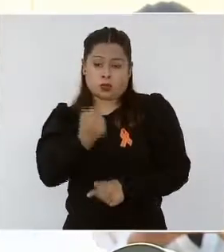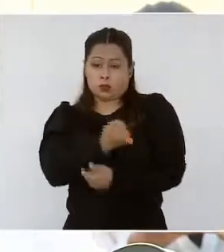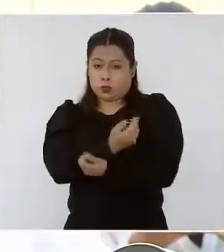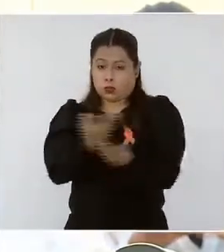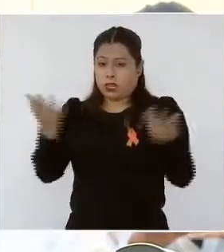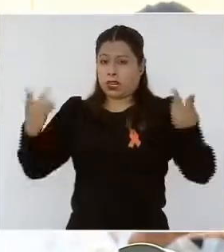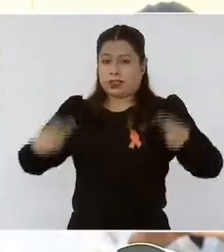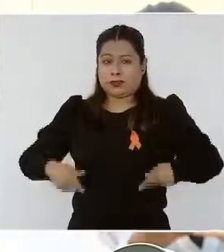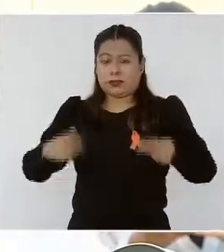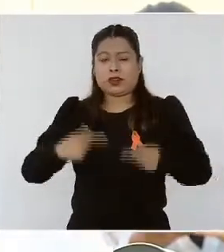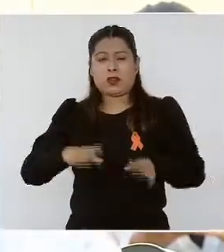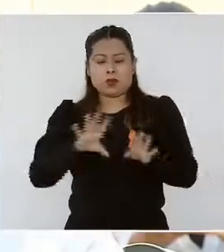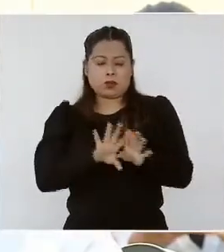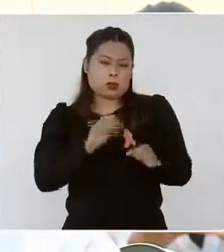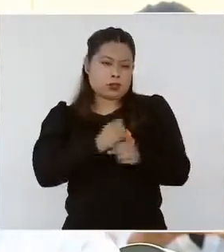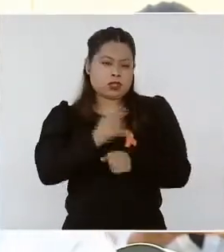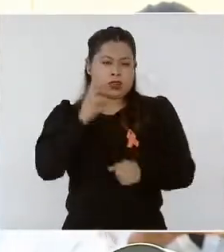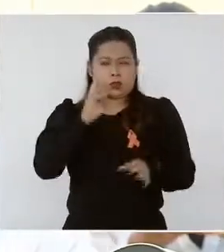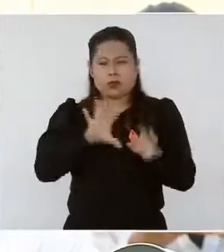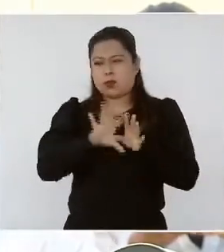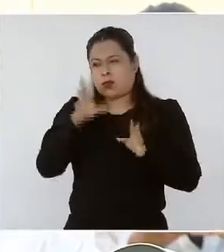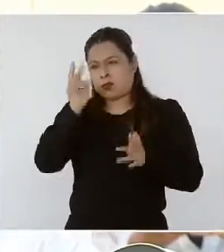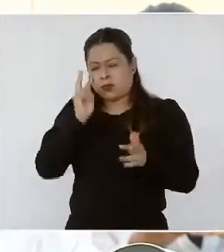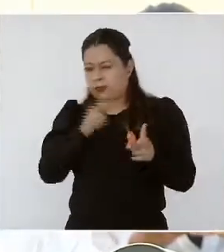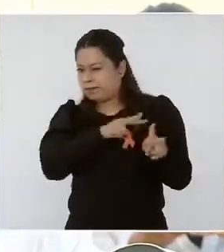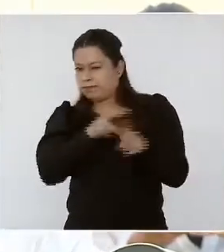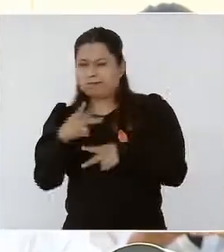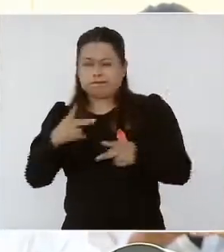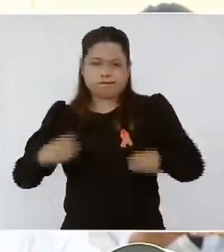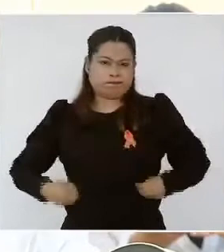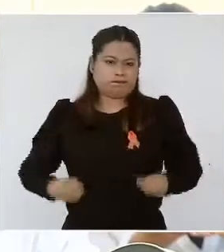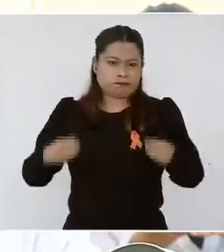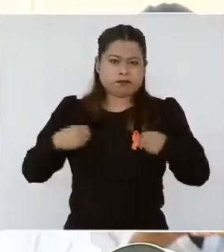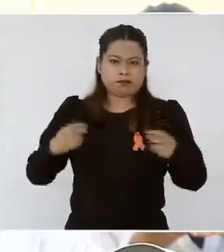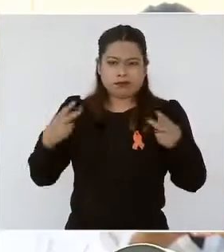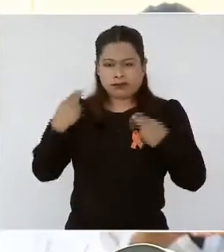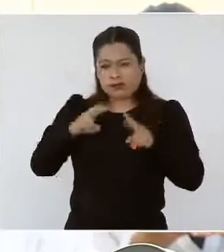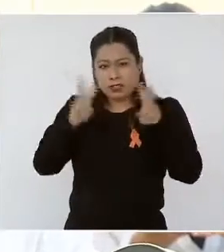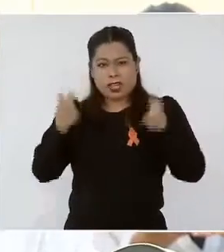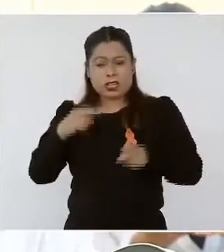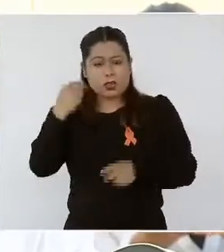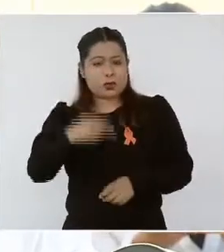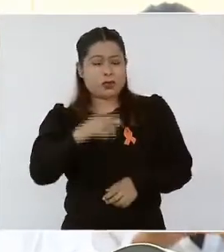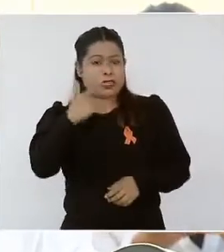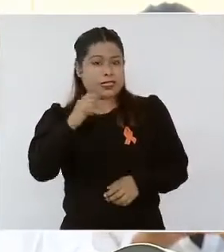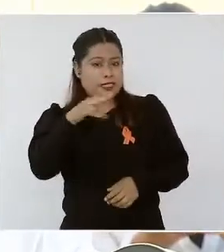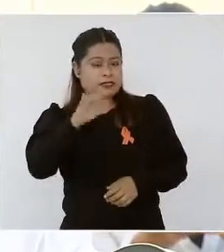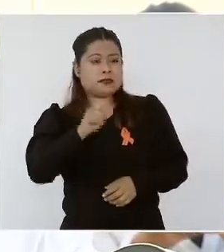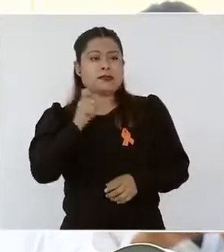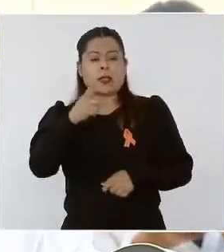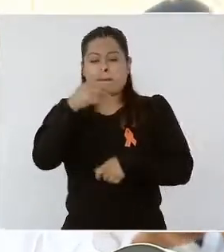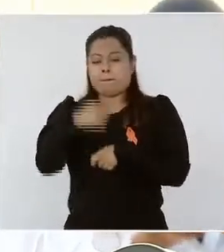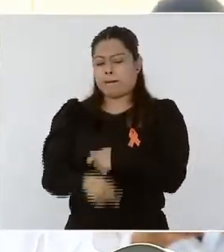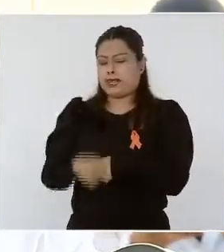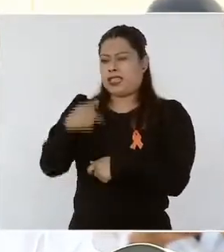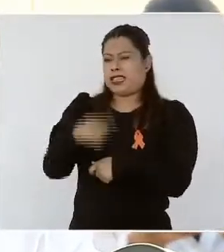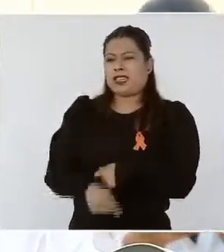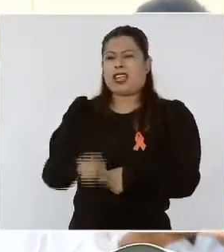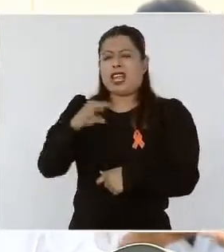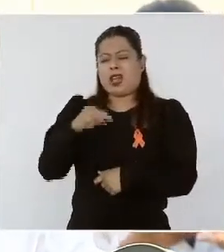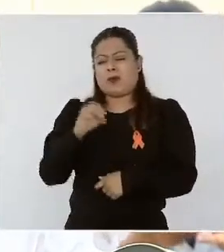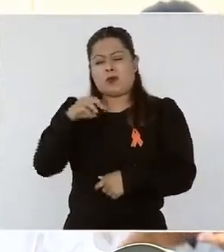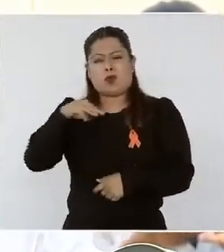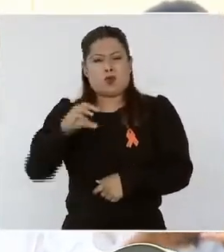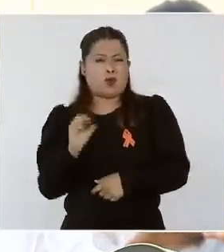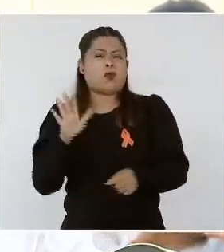habitantes invisibles, o más bien como imperceptibles de la vida, que se llamaban los hombres grises, la consideraban un peligro a Momo. ¿Por